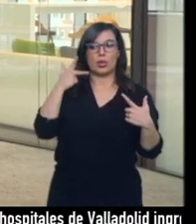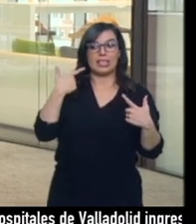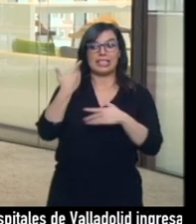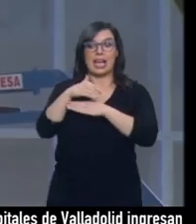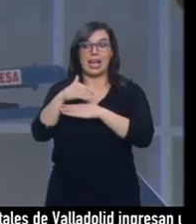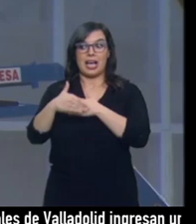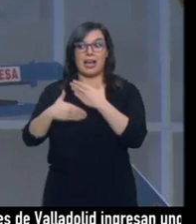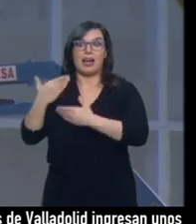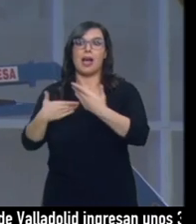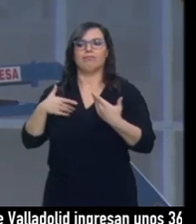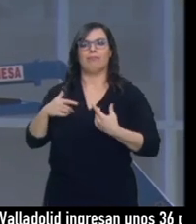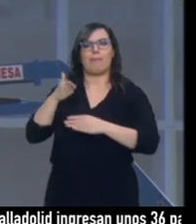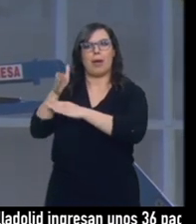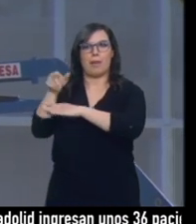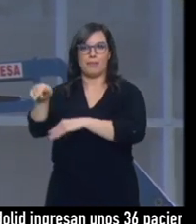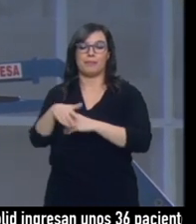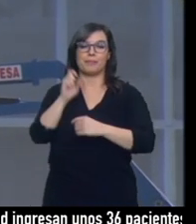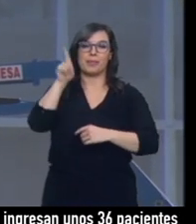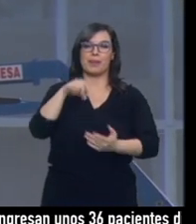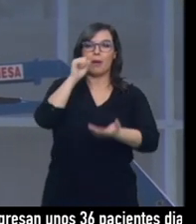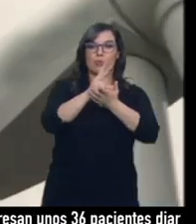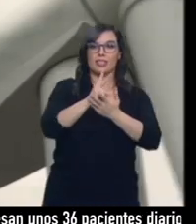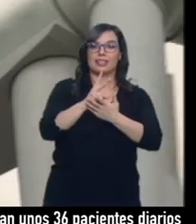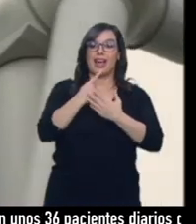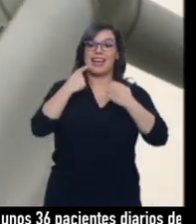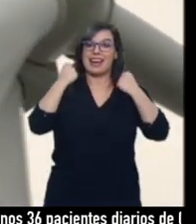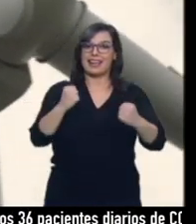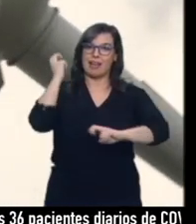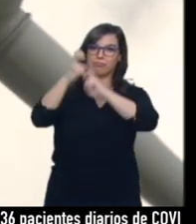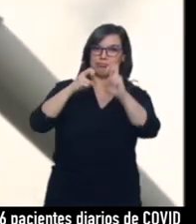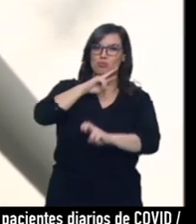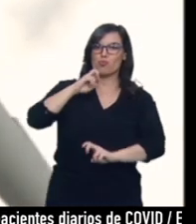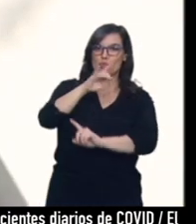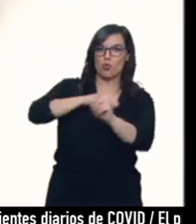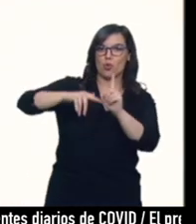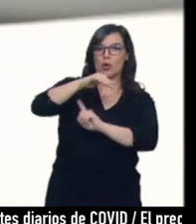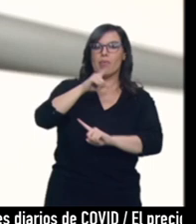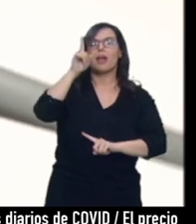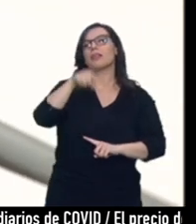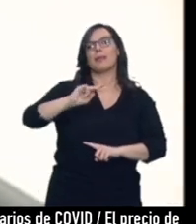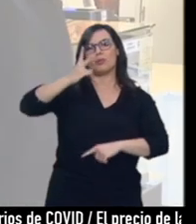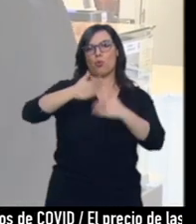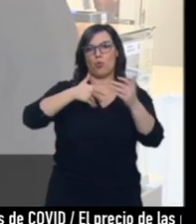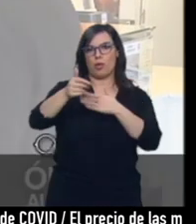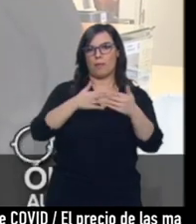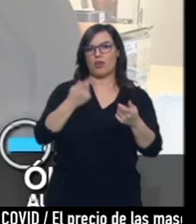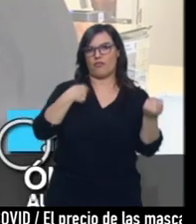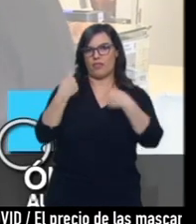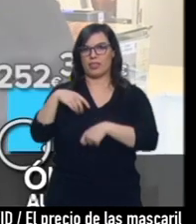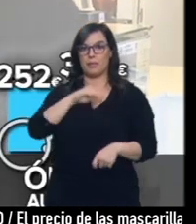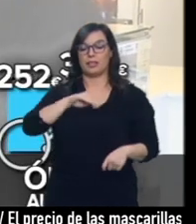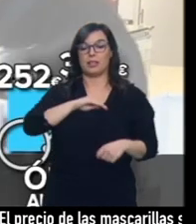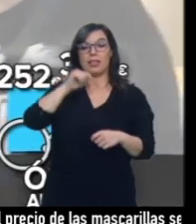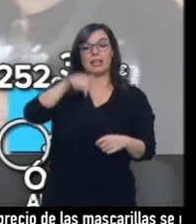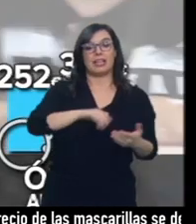a las tiendas. La apuesta por las energías renovables también se resiente, al igual que el gasto medio en compras de segunda mano. Pese a todo, en